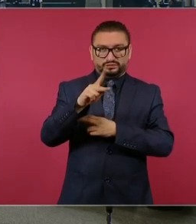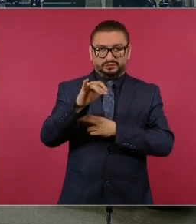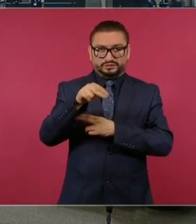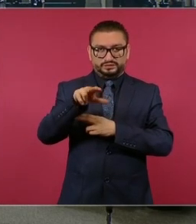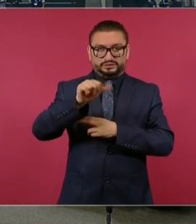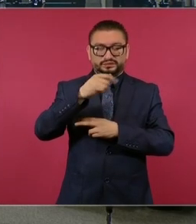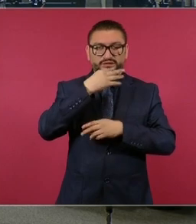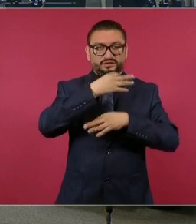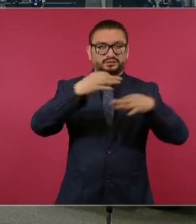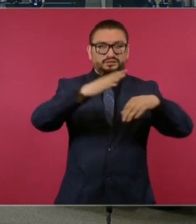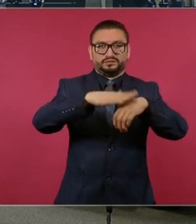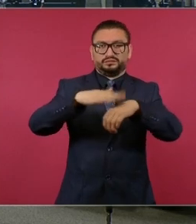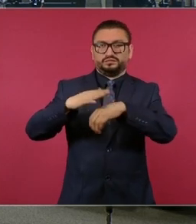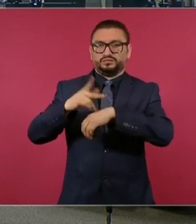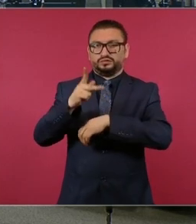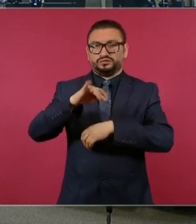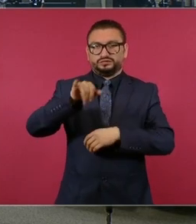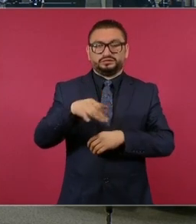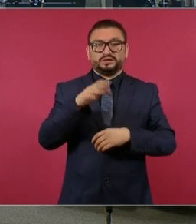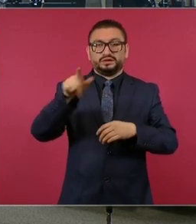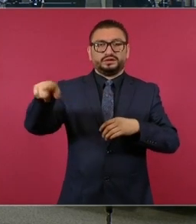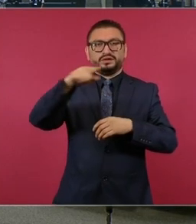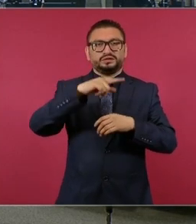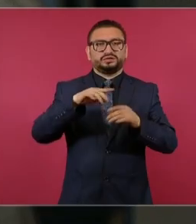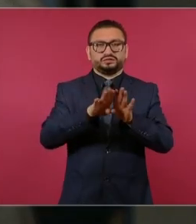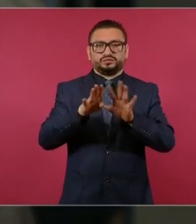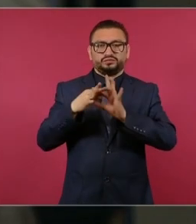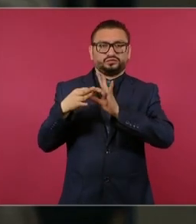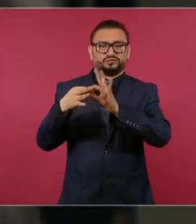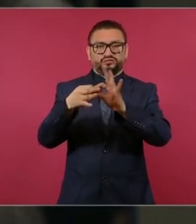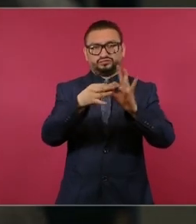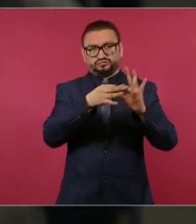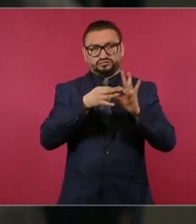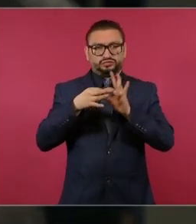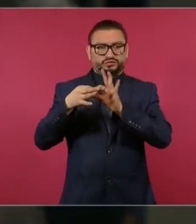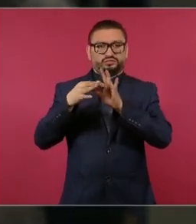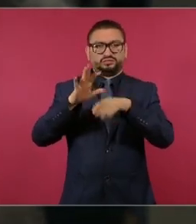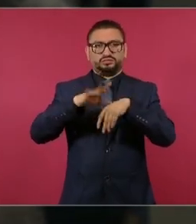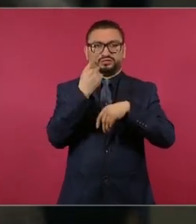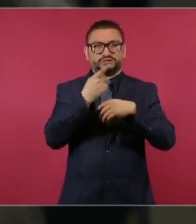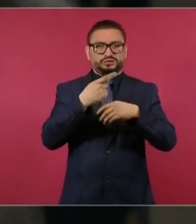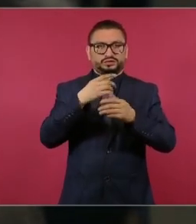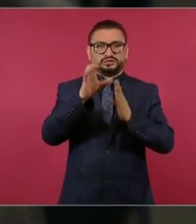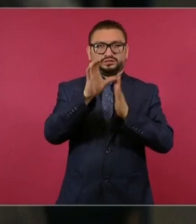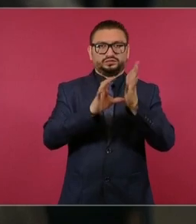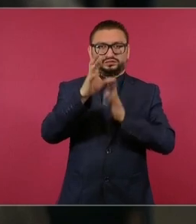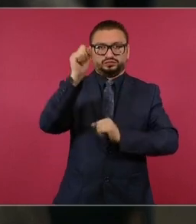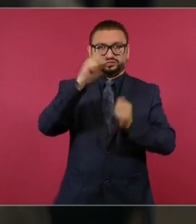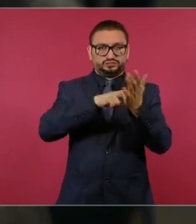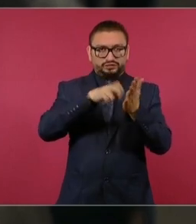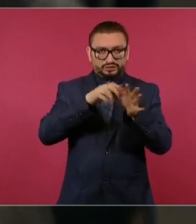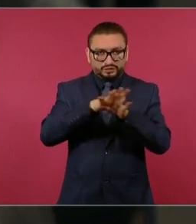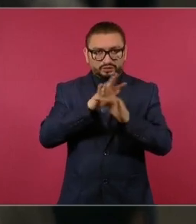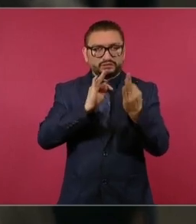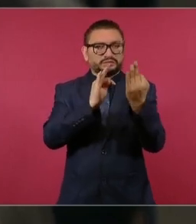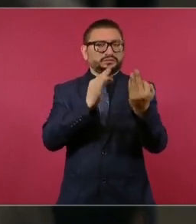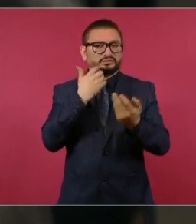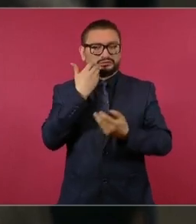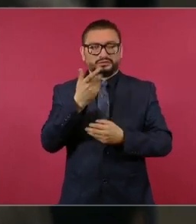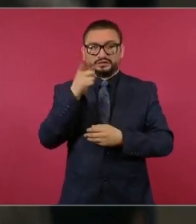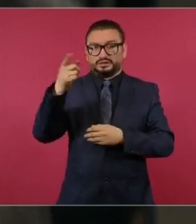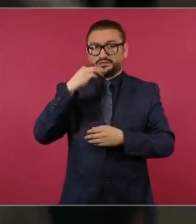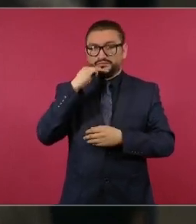los trabajadores del Poder Judicial a mantener la unidad frente a la reforma constitucional que se viene. Un mensaje